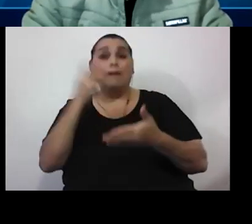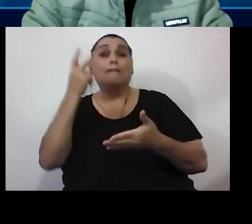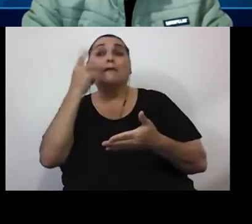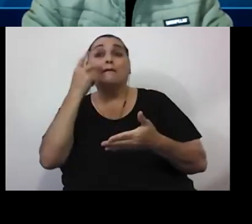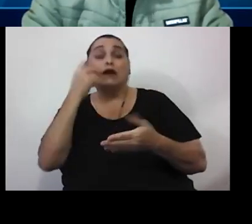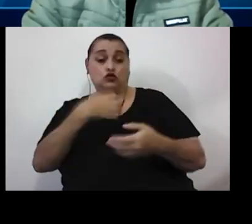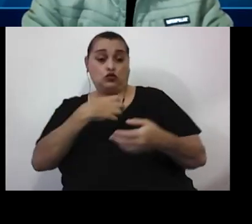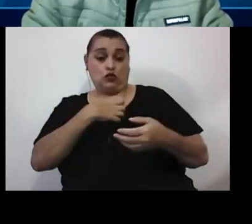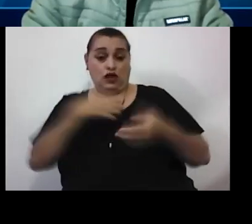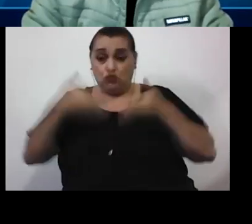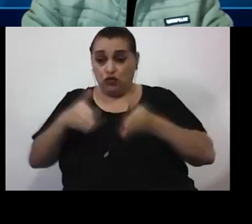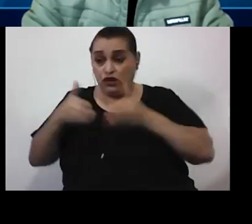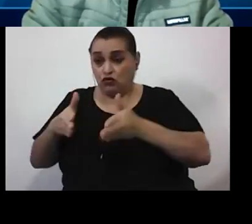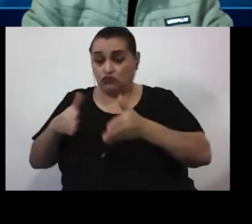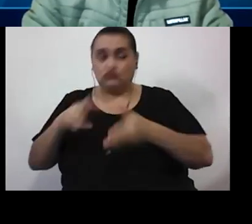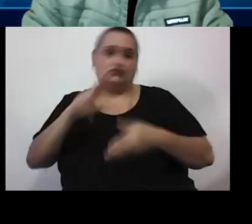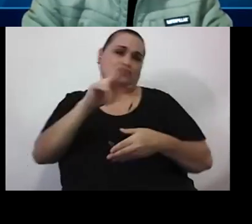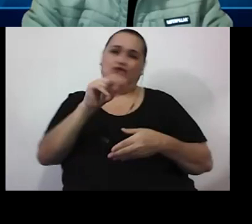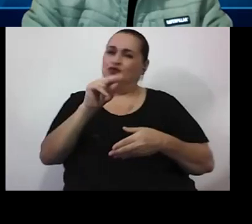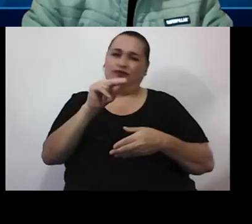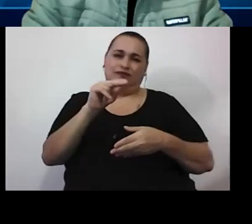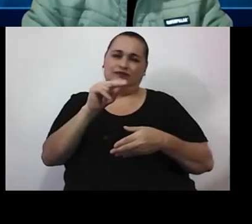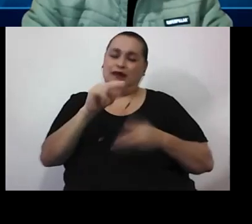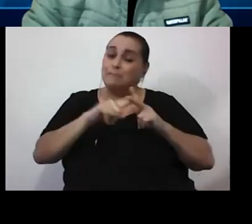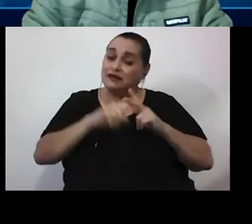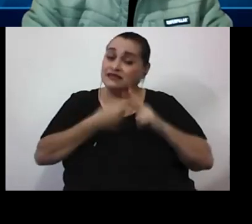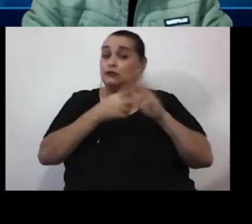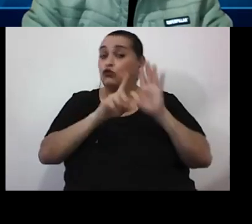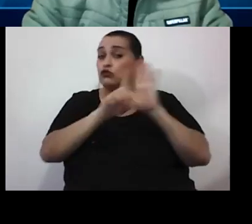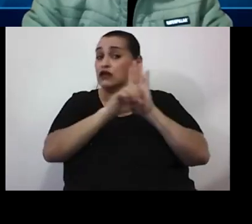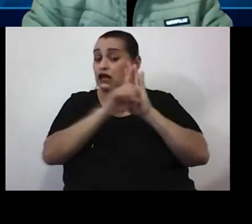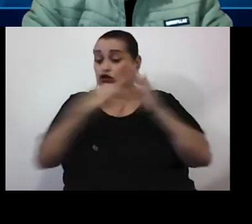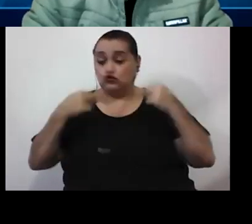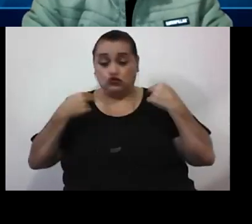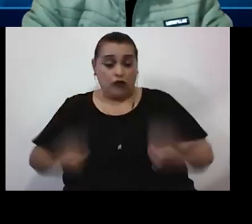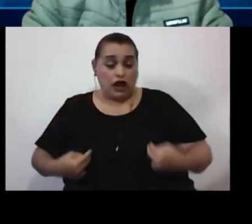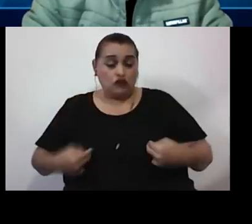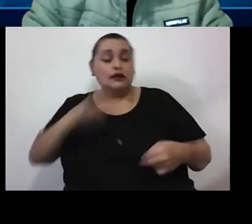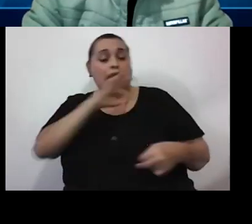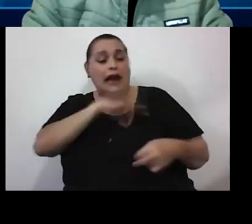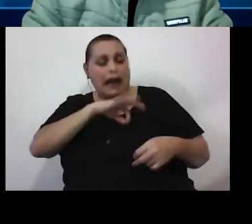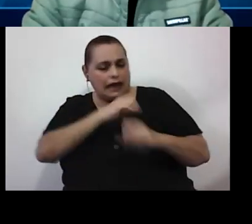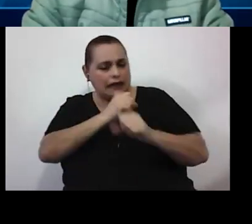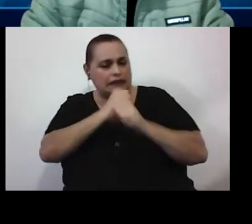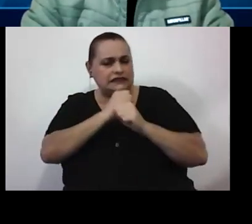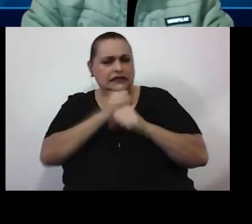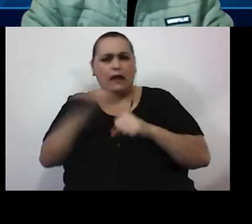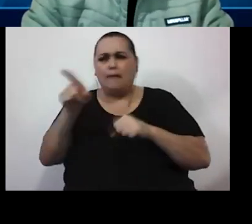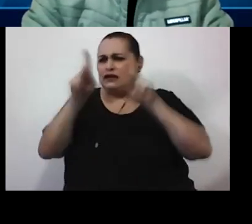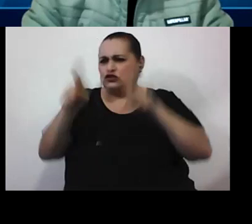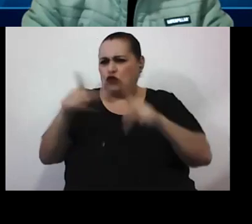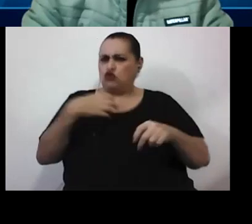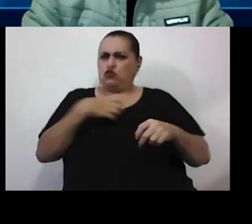hijos. Que los principios de derechos humanos garantizan que ninguna persona sea propiedad de otra. Y